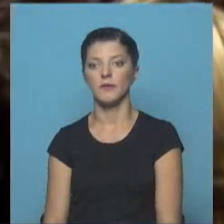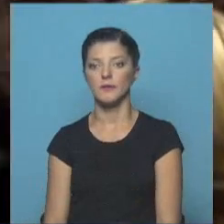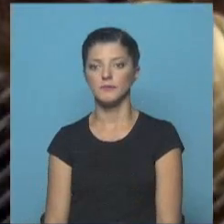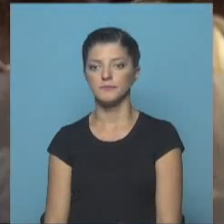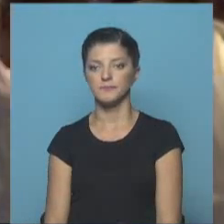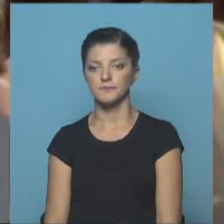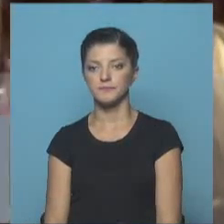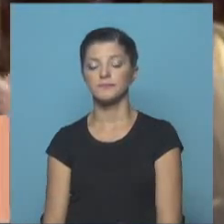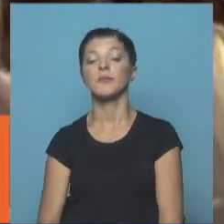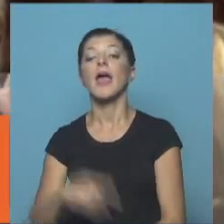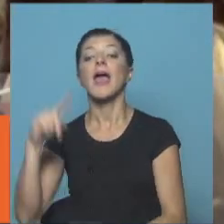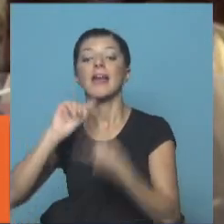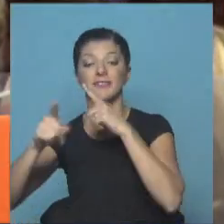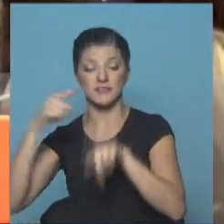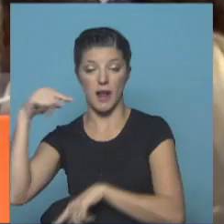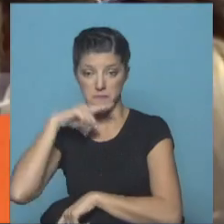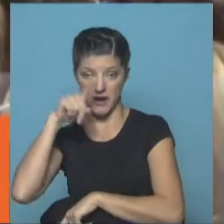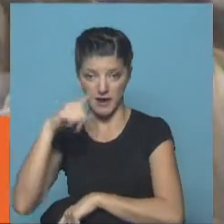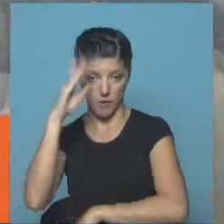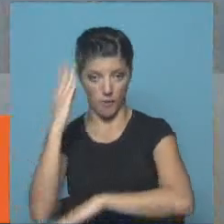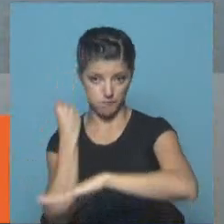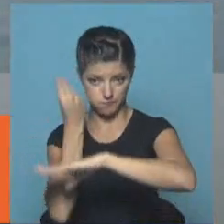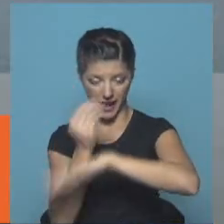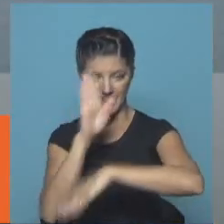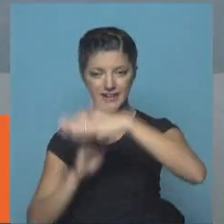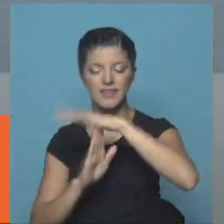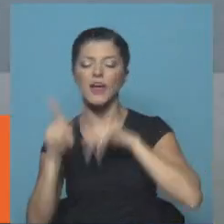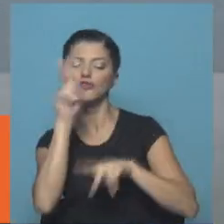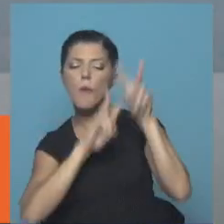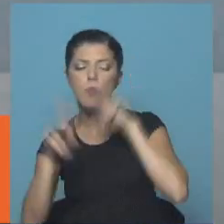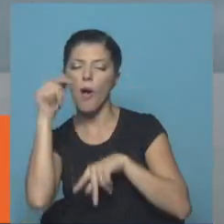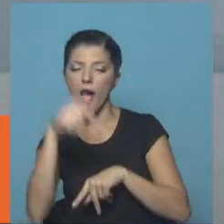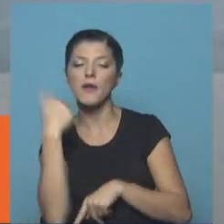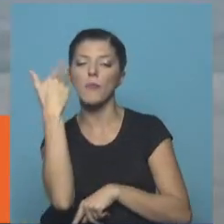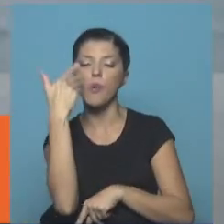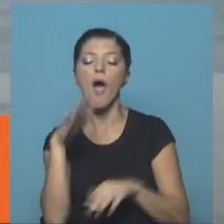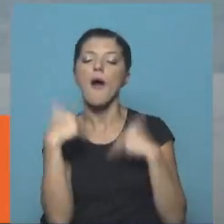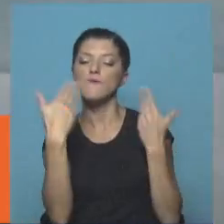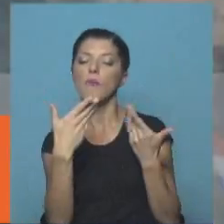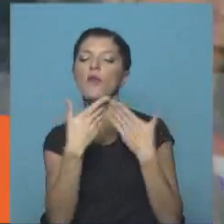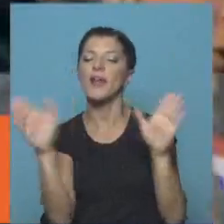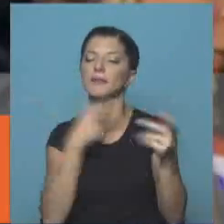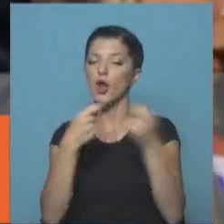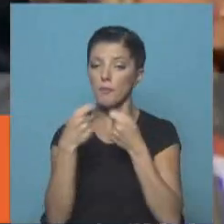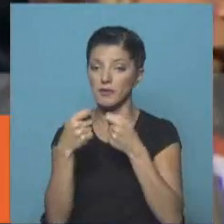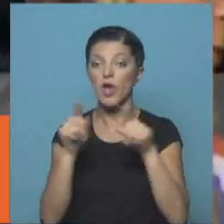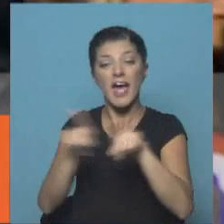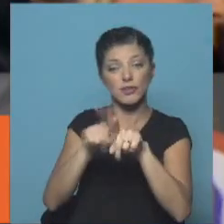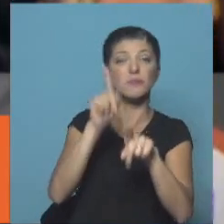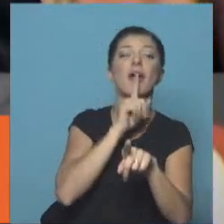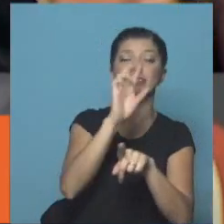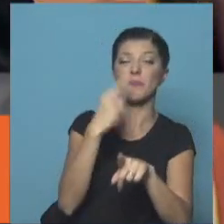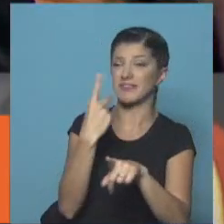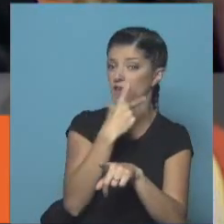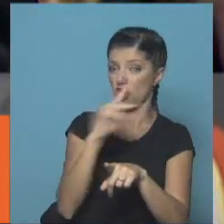Con Angela Merkel como abanderada, el viejo continente pretende tomar la posta del discurso a favor del libre comercio que Donald Trump reprueba